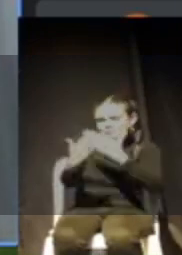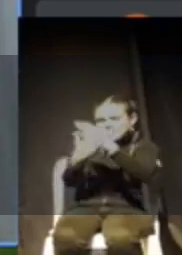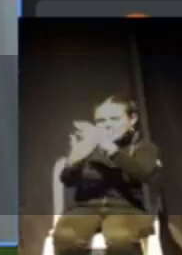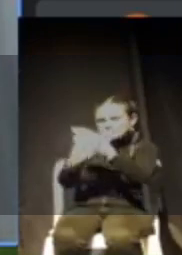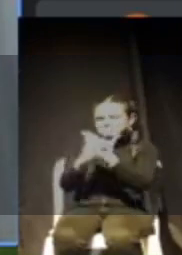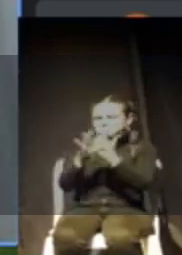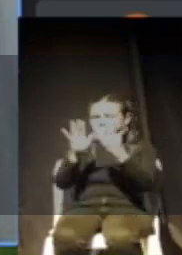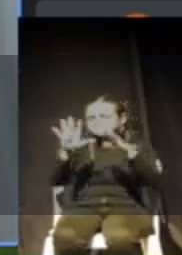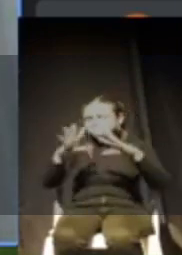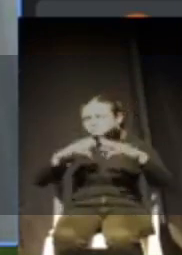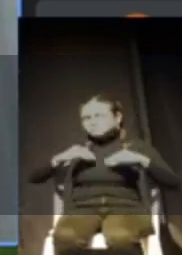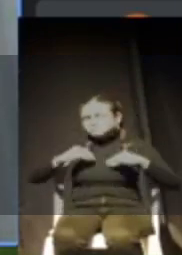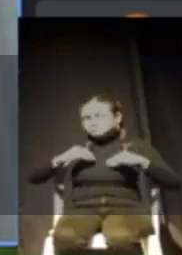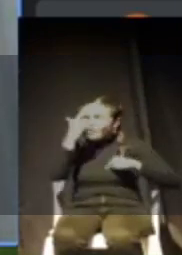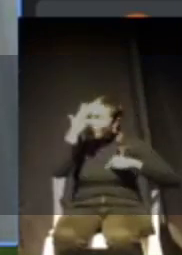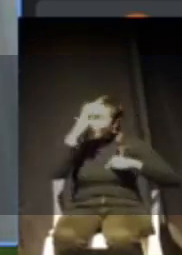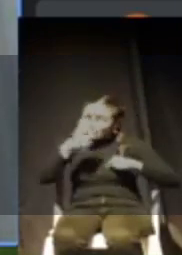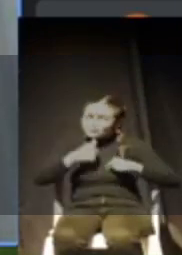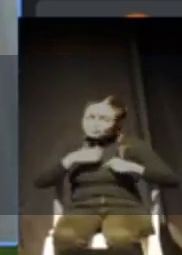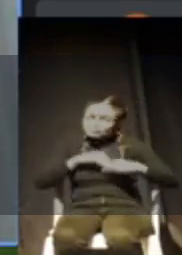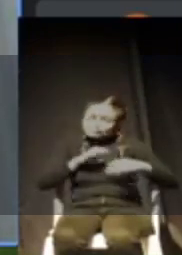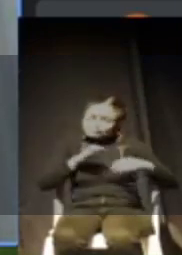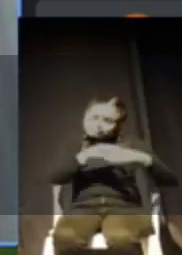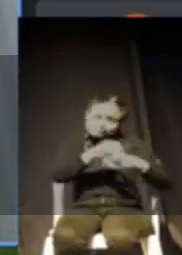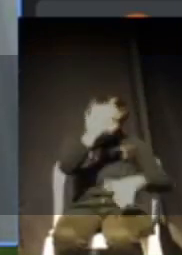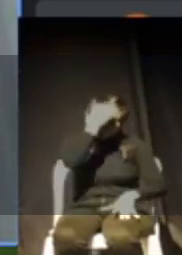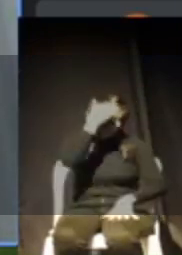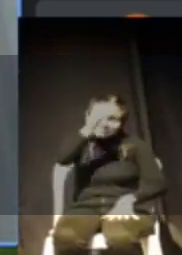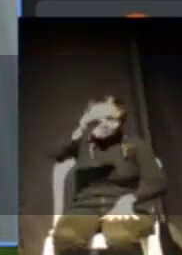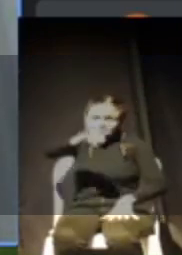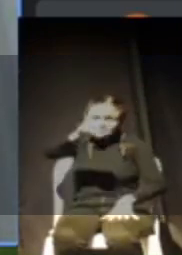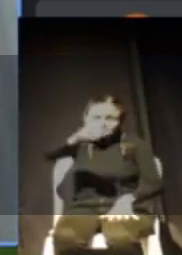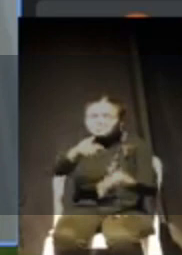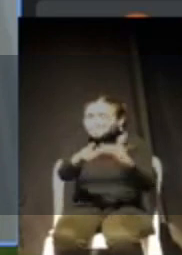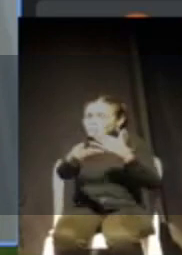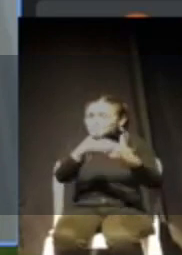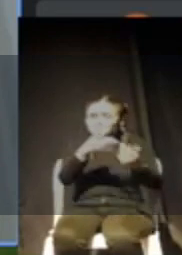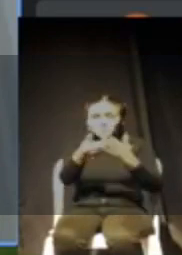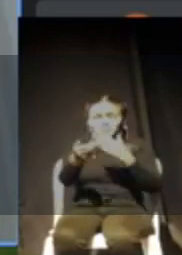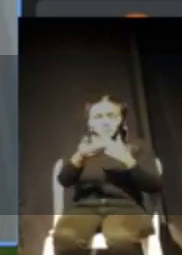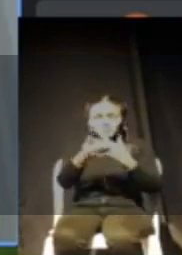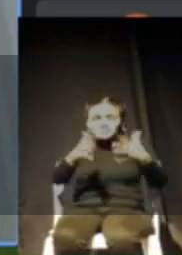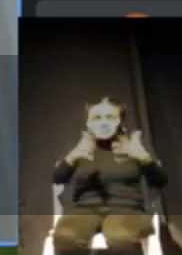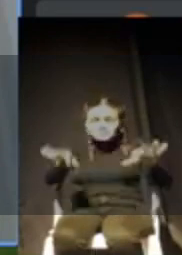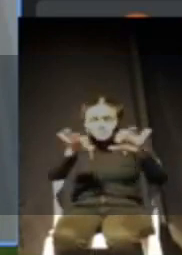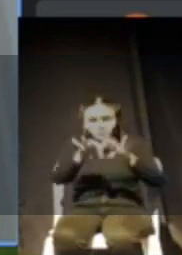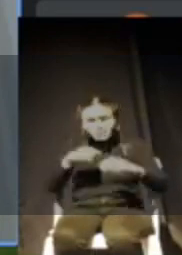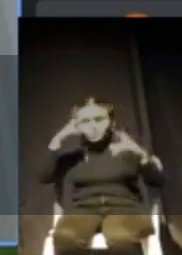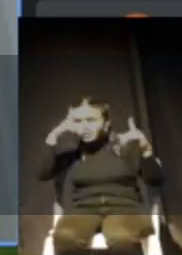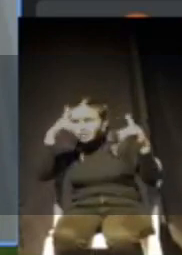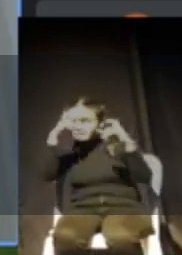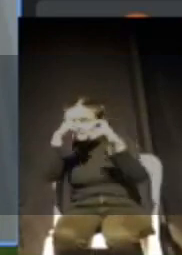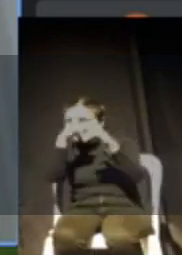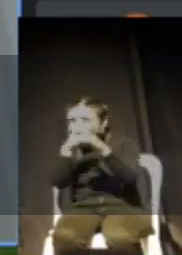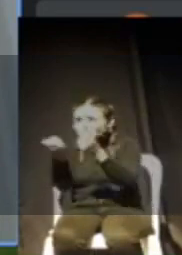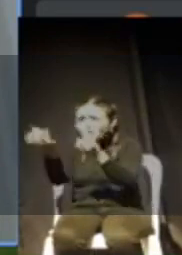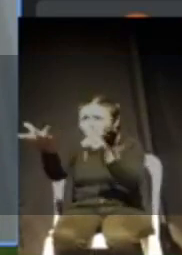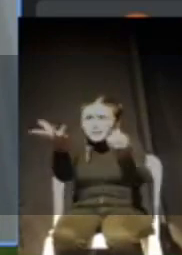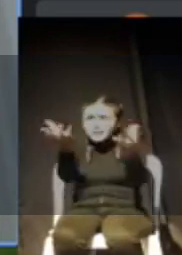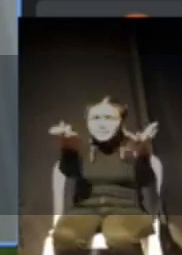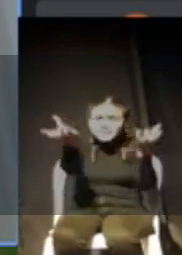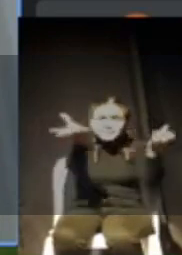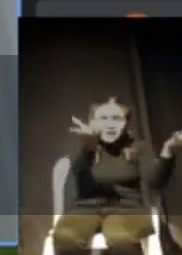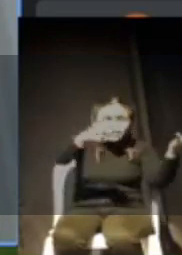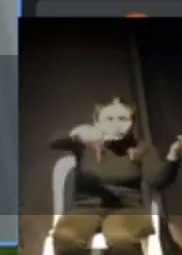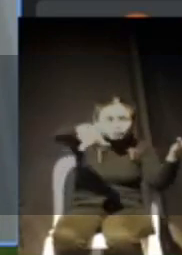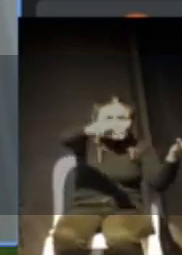soy parte de este gremio y cada cosa que nosotros podamos hacer por generar esas nuevas reflexiones para construir una escuela